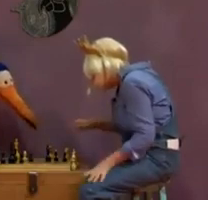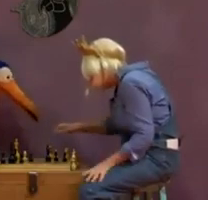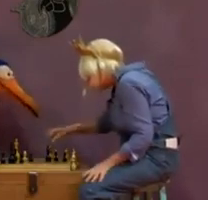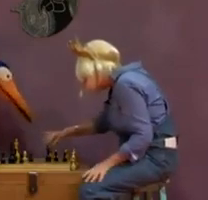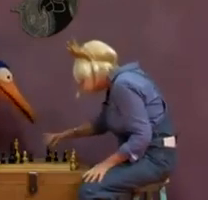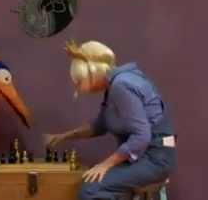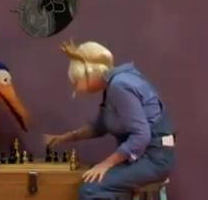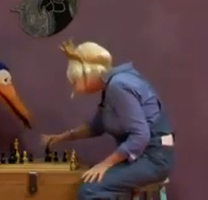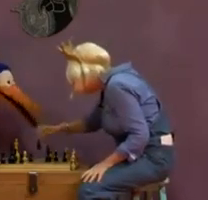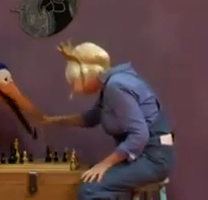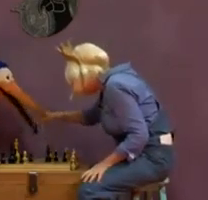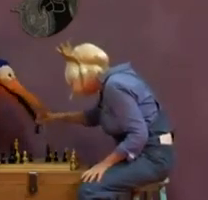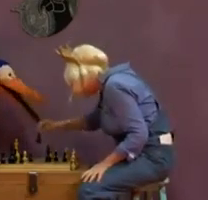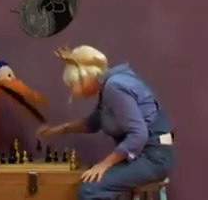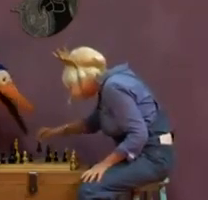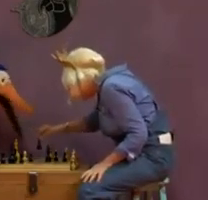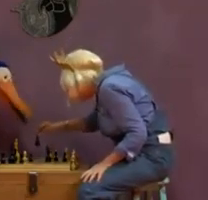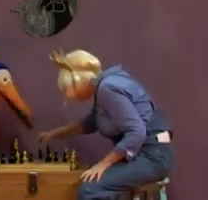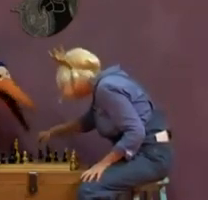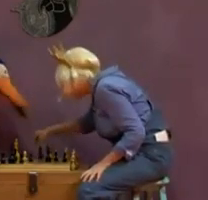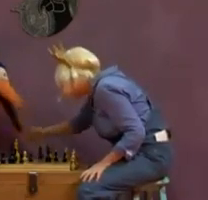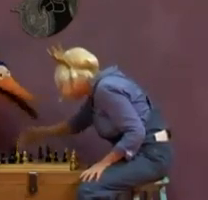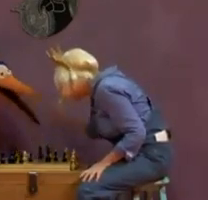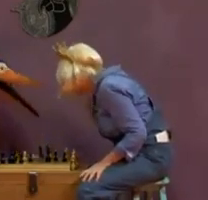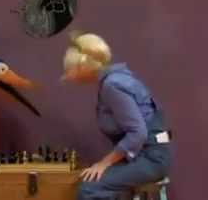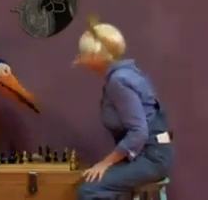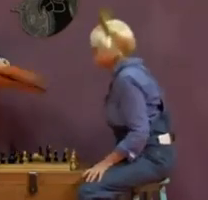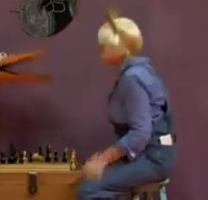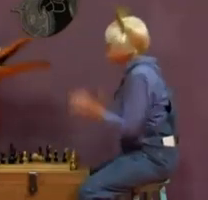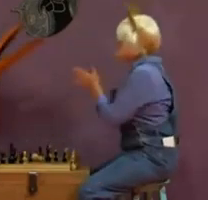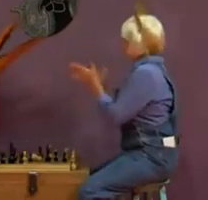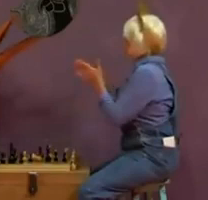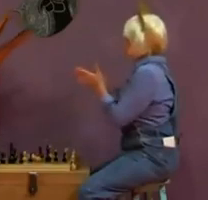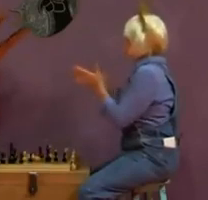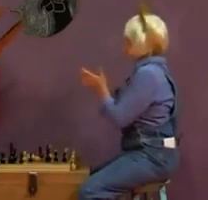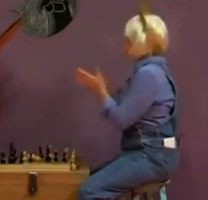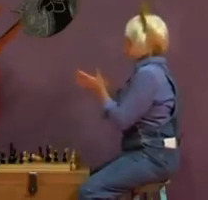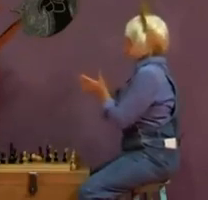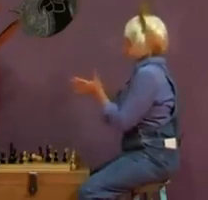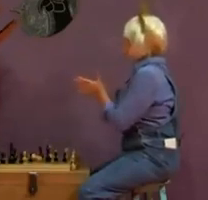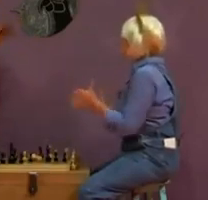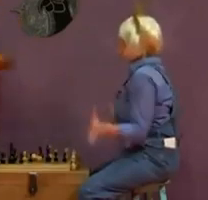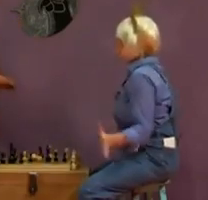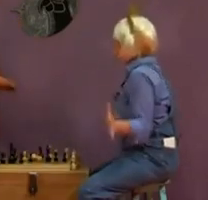Ya sé. ¡Jate! ¡Mate! ¡Permisito!